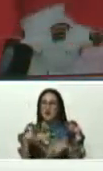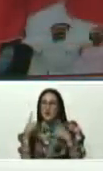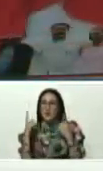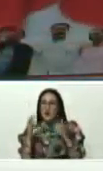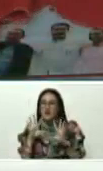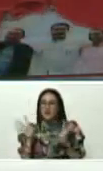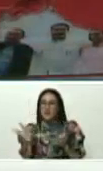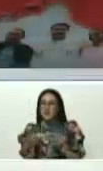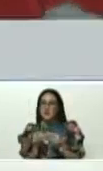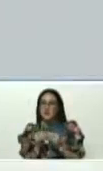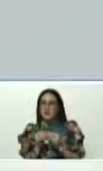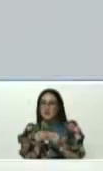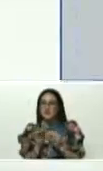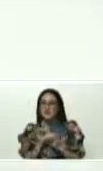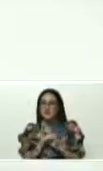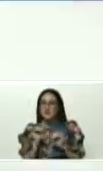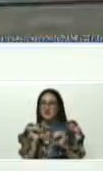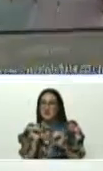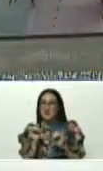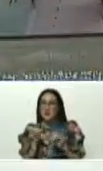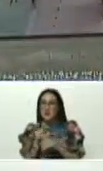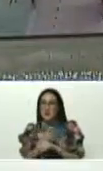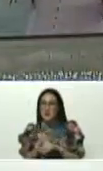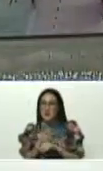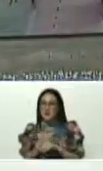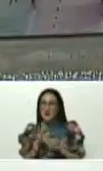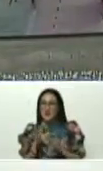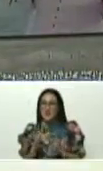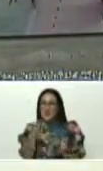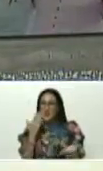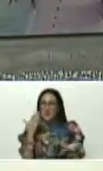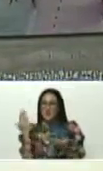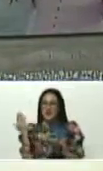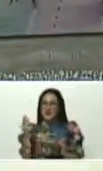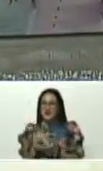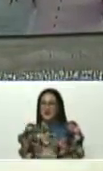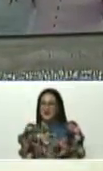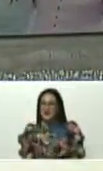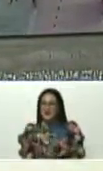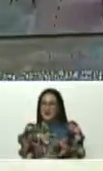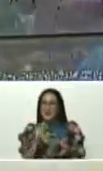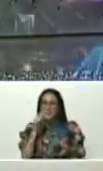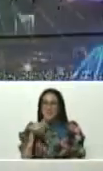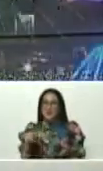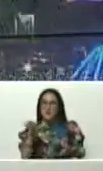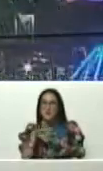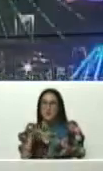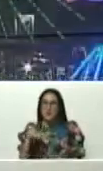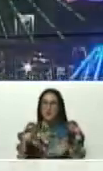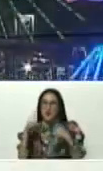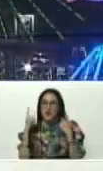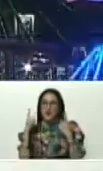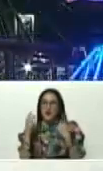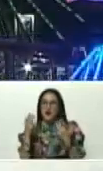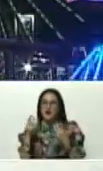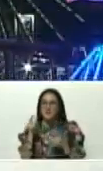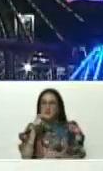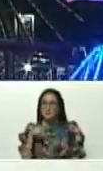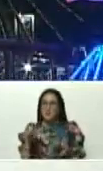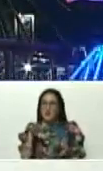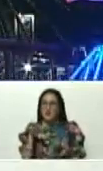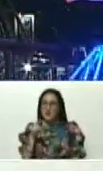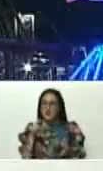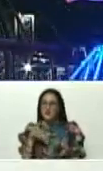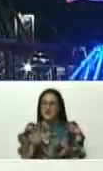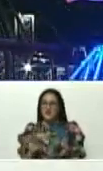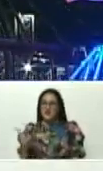completada y culminada por nuestro gobernador Alejandro Terán, para el pueblo de La Guaira y para los pueblos de